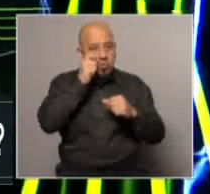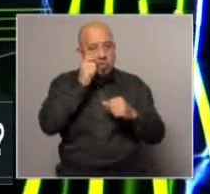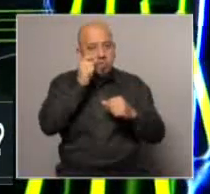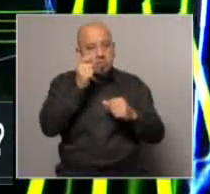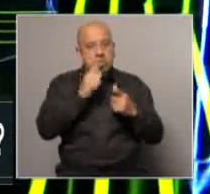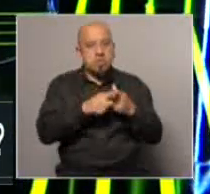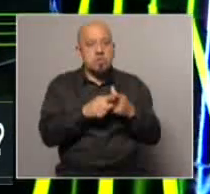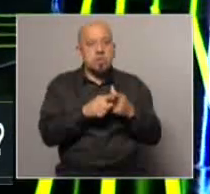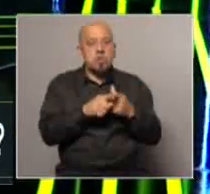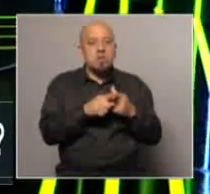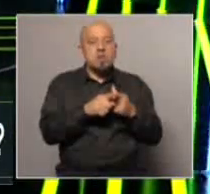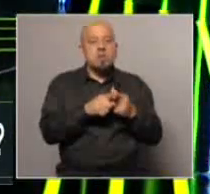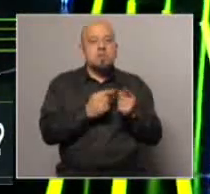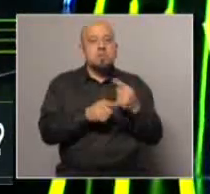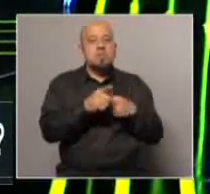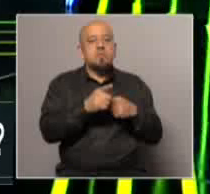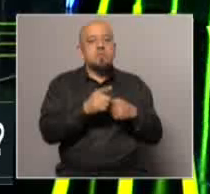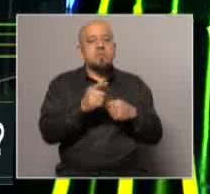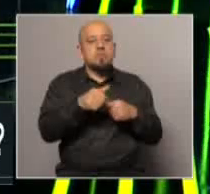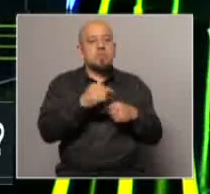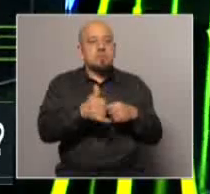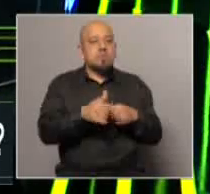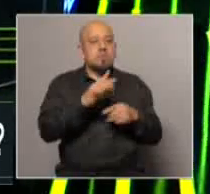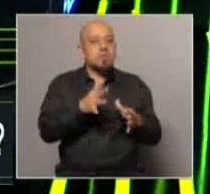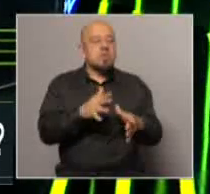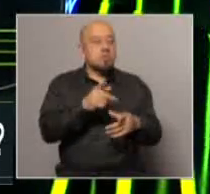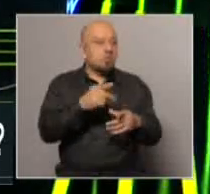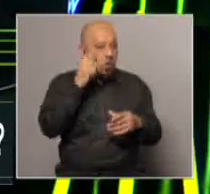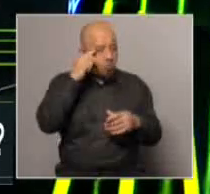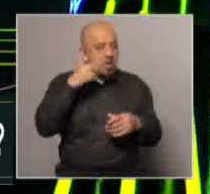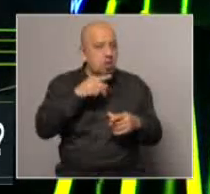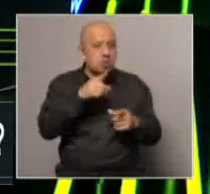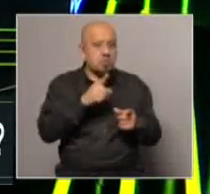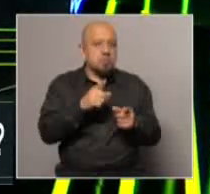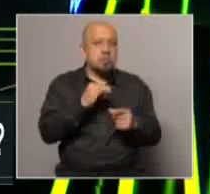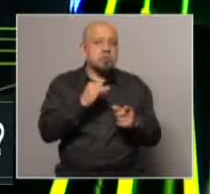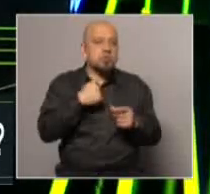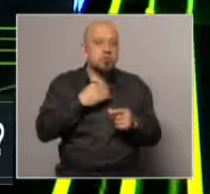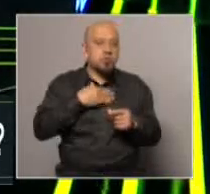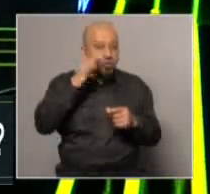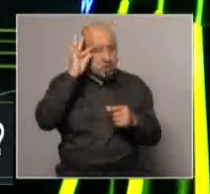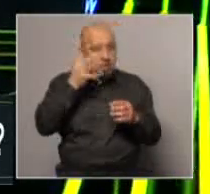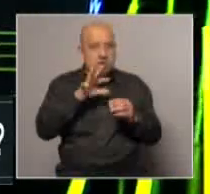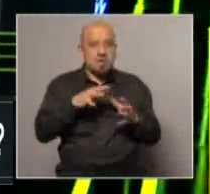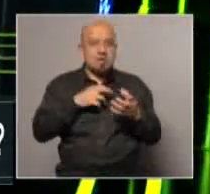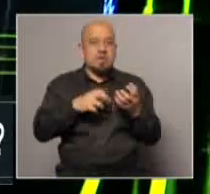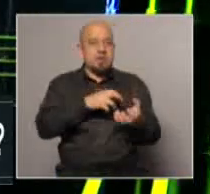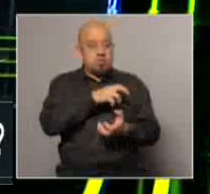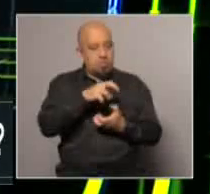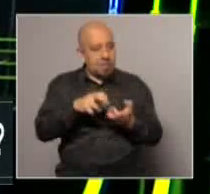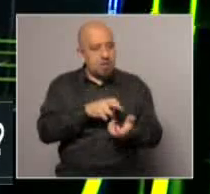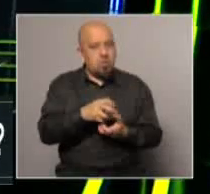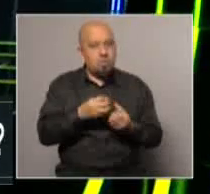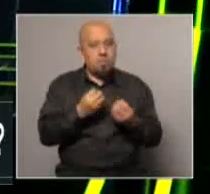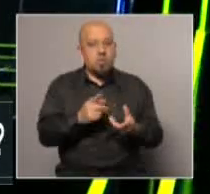Drogas, y él también tiene una posición favorable. Yo creo que es un tema complejo. A ver, porque